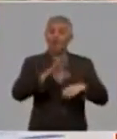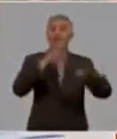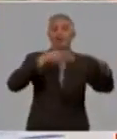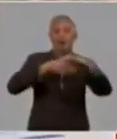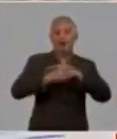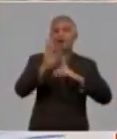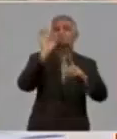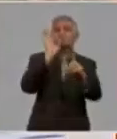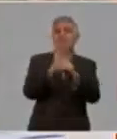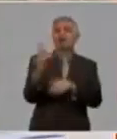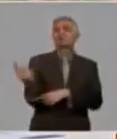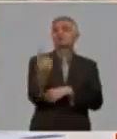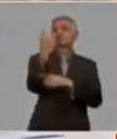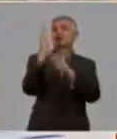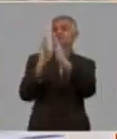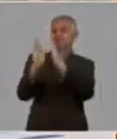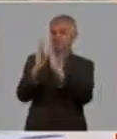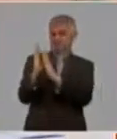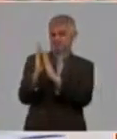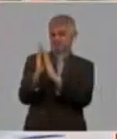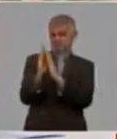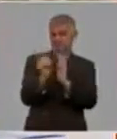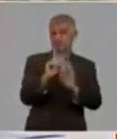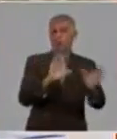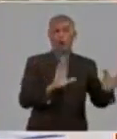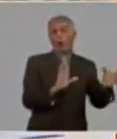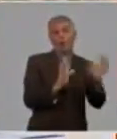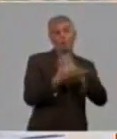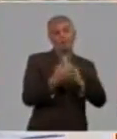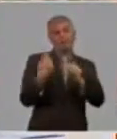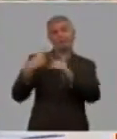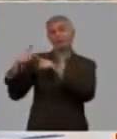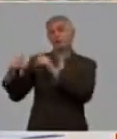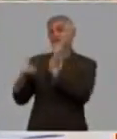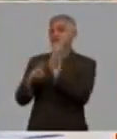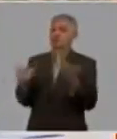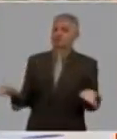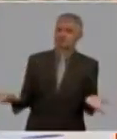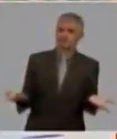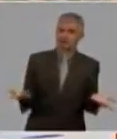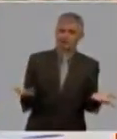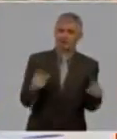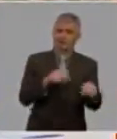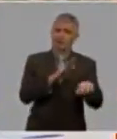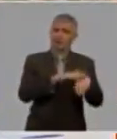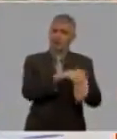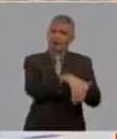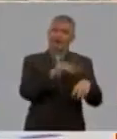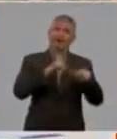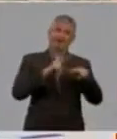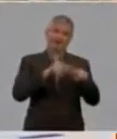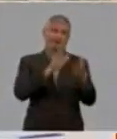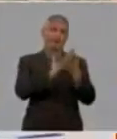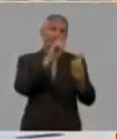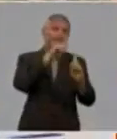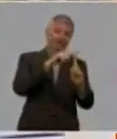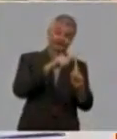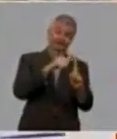no complicar el resto del país. Esos son dos territorios que tenemos que trabajar de conjunto todos